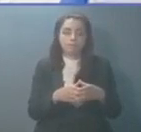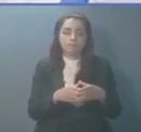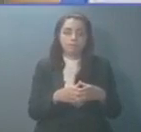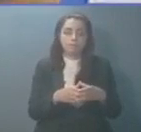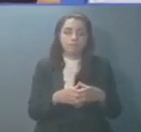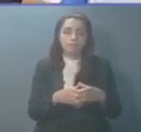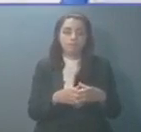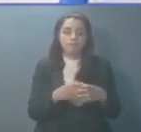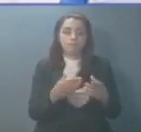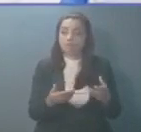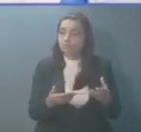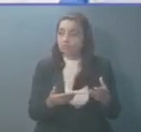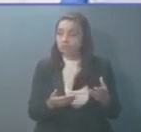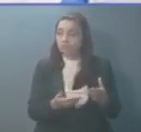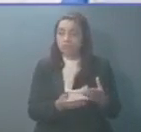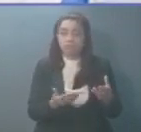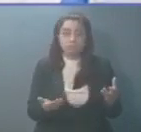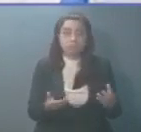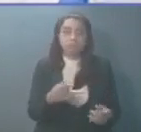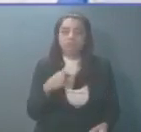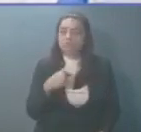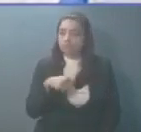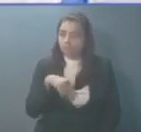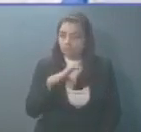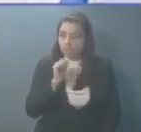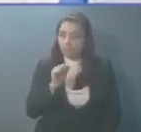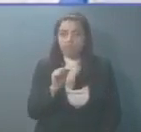Y de agregado le suman